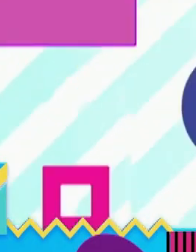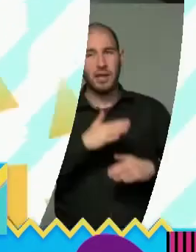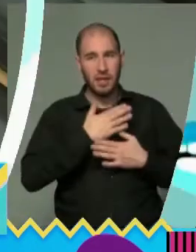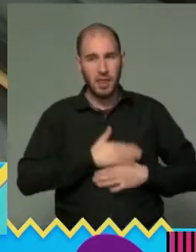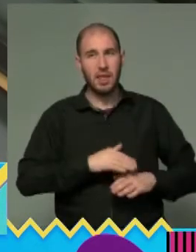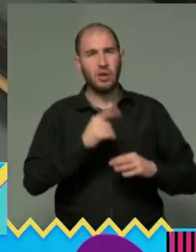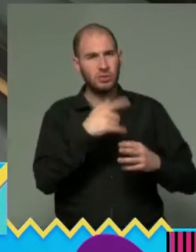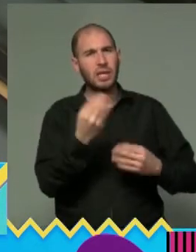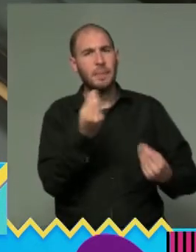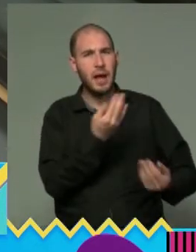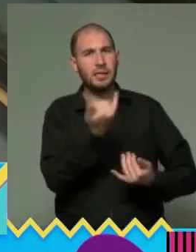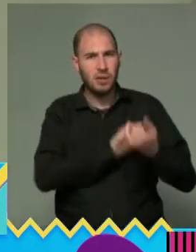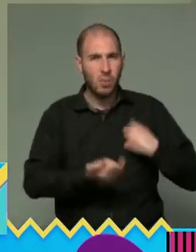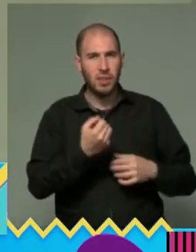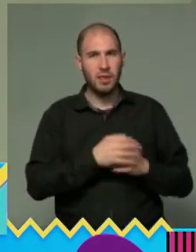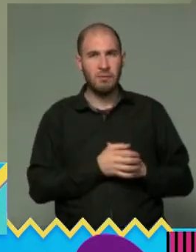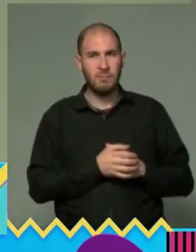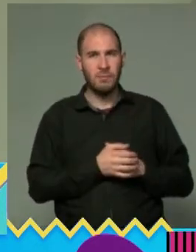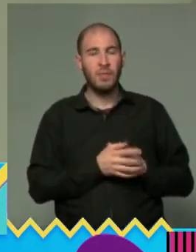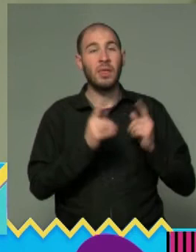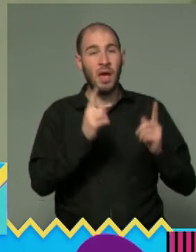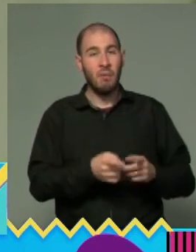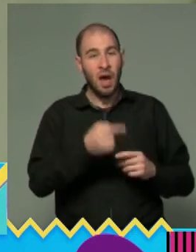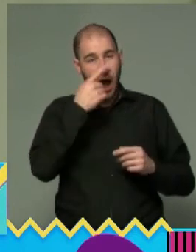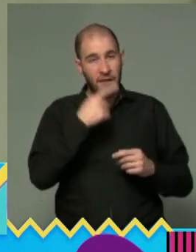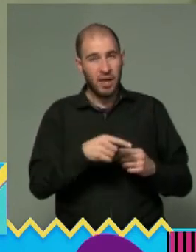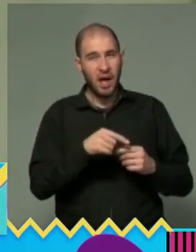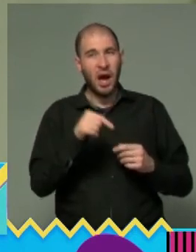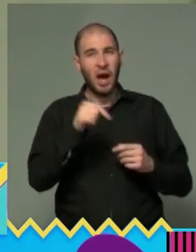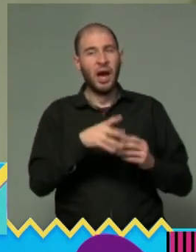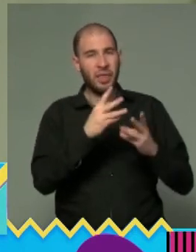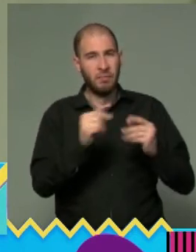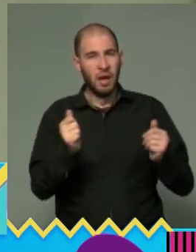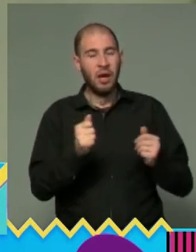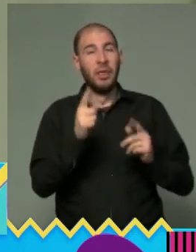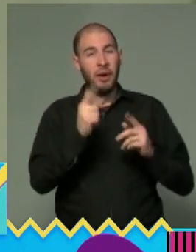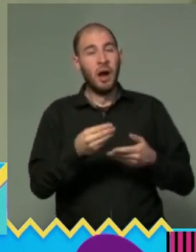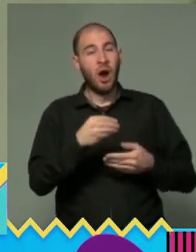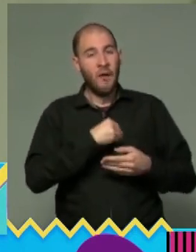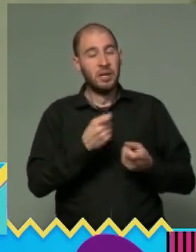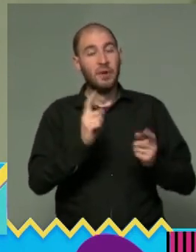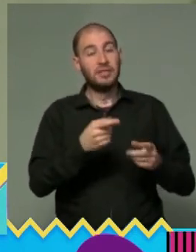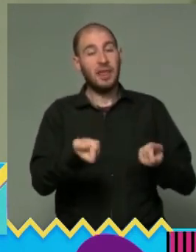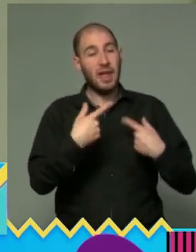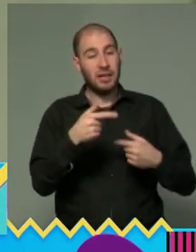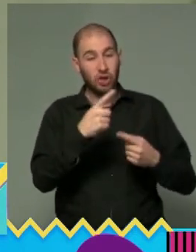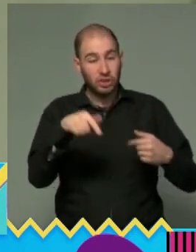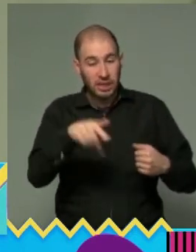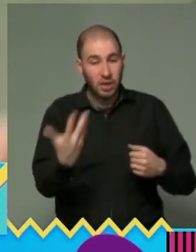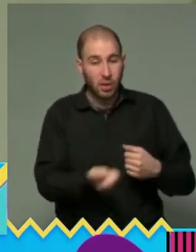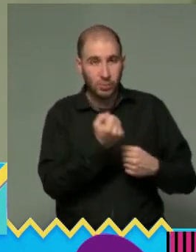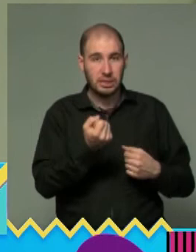decir lo que le pasa, lo que piensa y lo que siente. Y por eso, en definitiva, al final del día, con esto cierro, nos siguen confiando a los docentes que detectemos estas